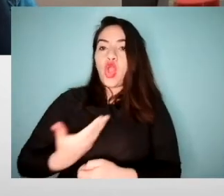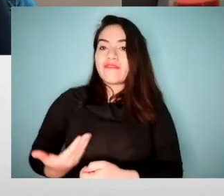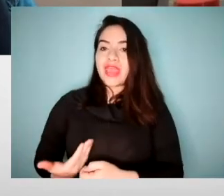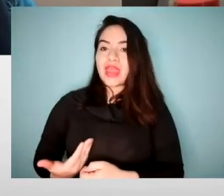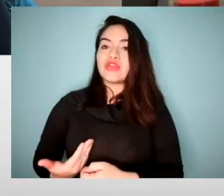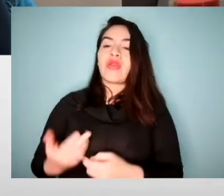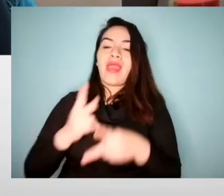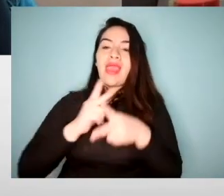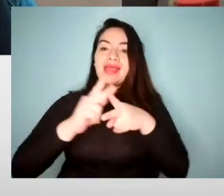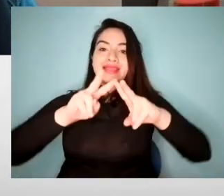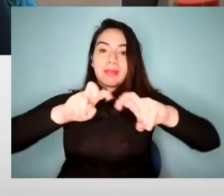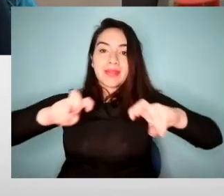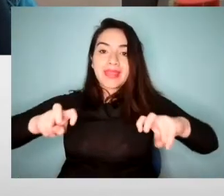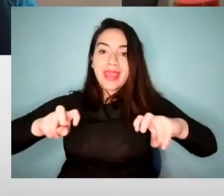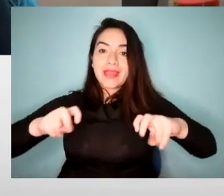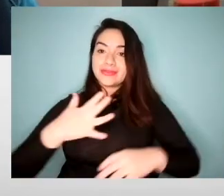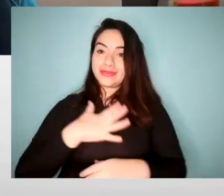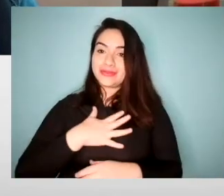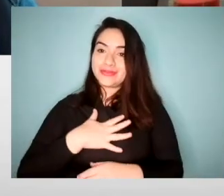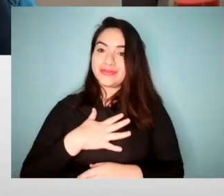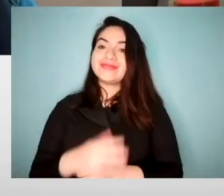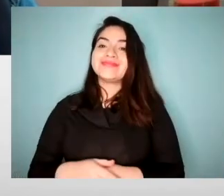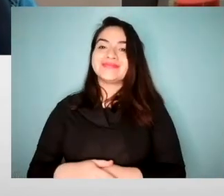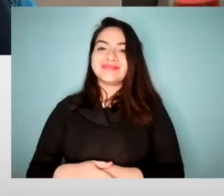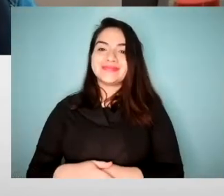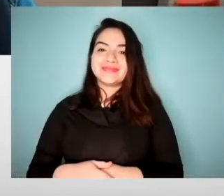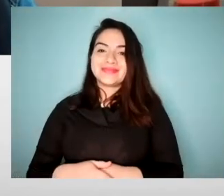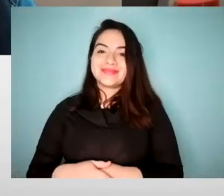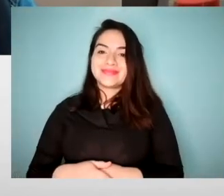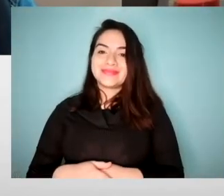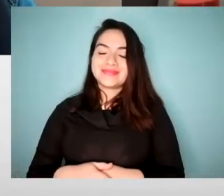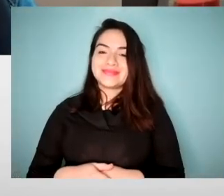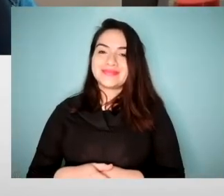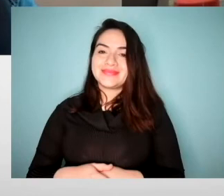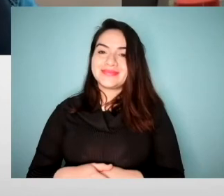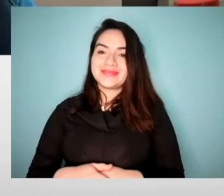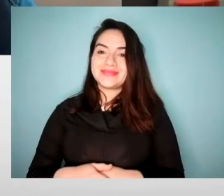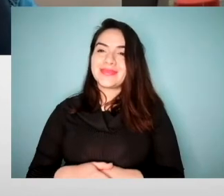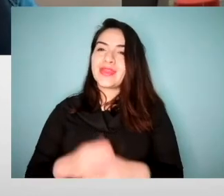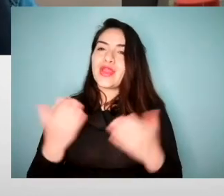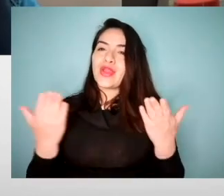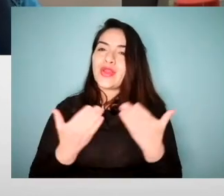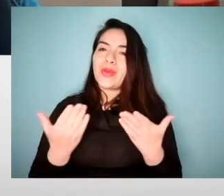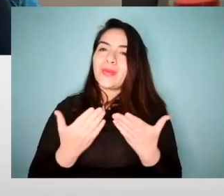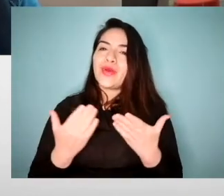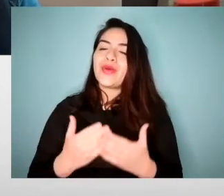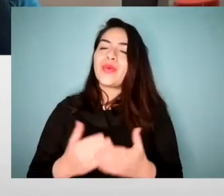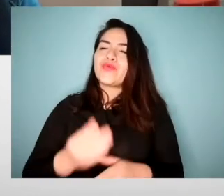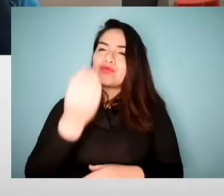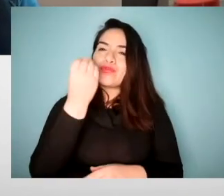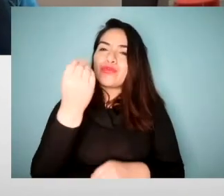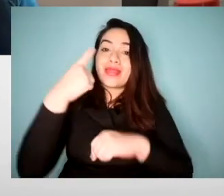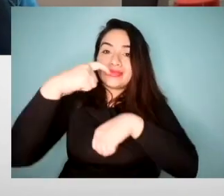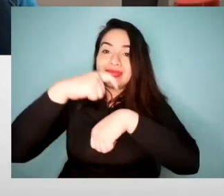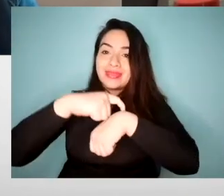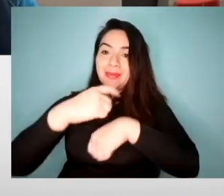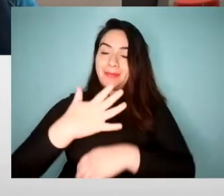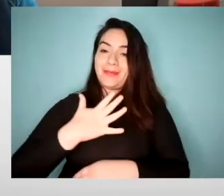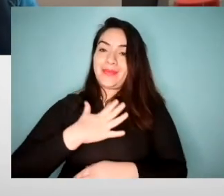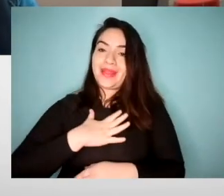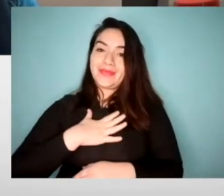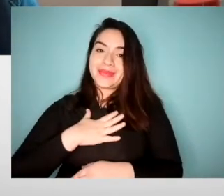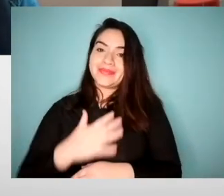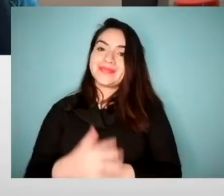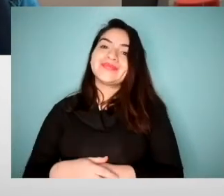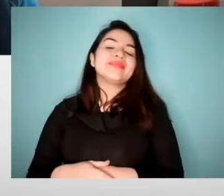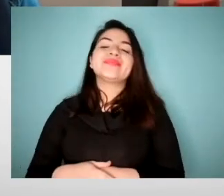así que ha venido como un poco, como un buen tiempo para mí, en el que he sentido